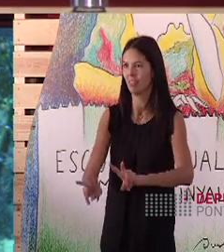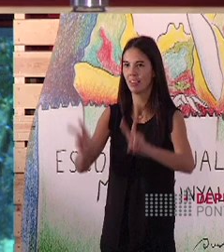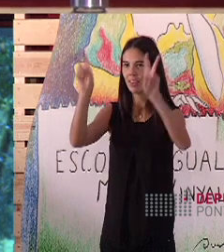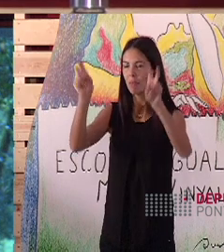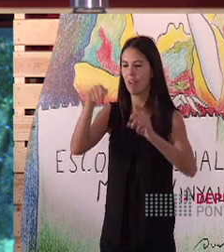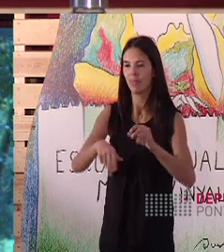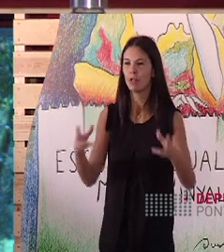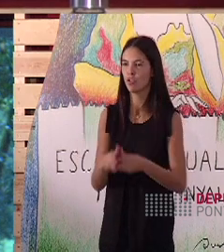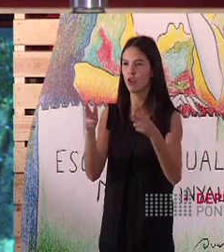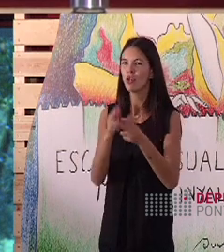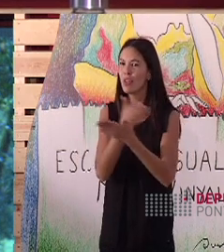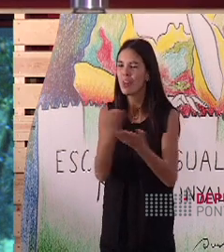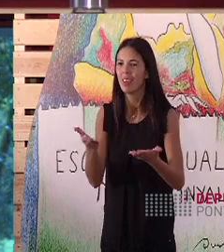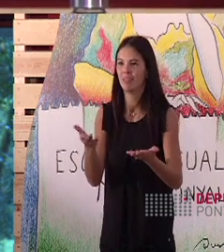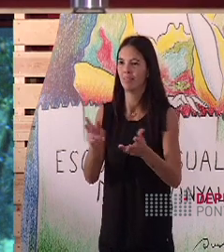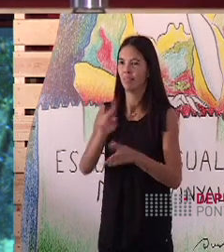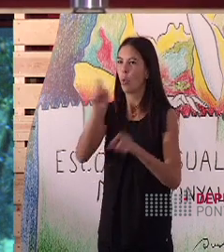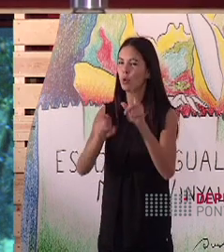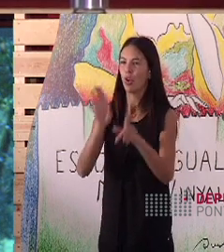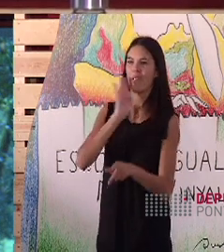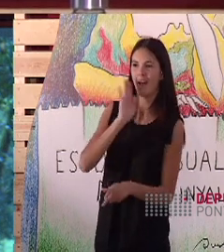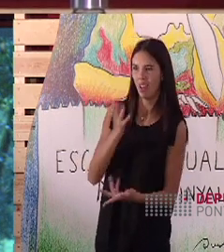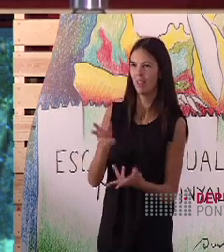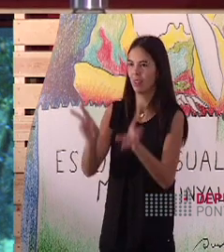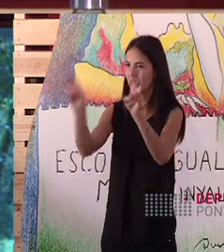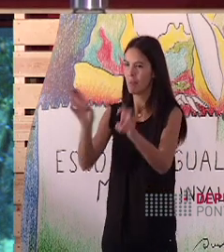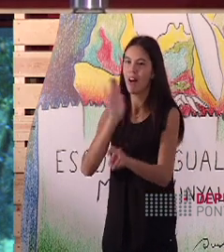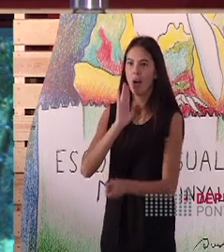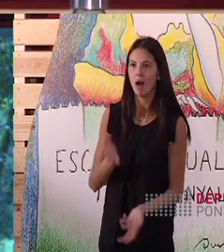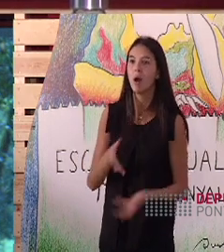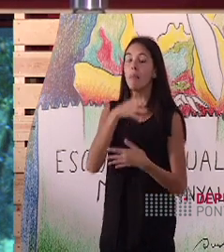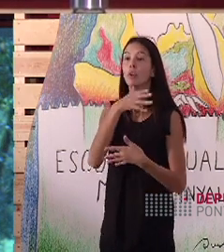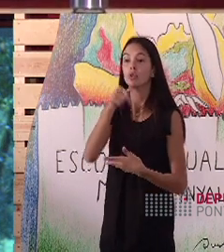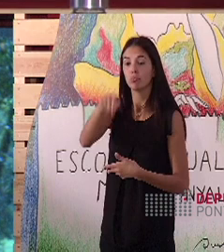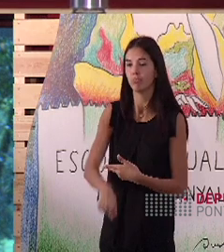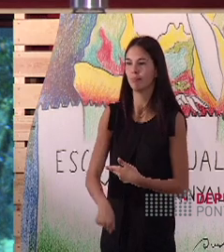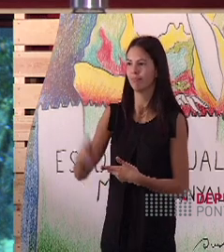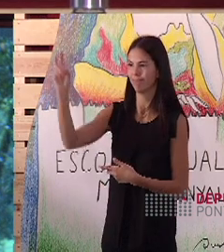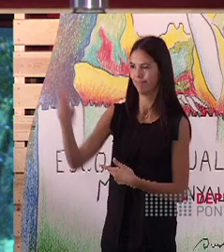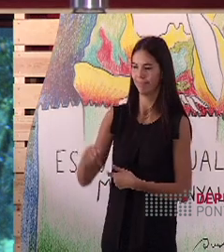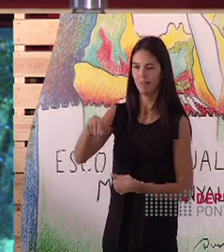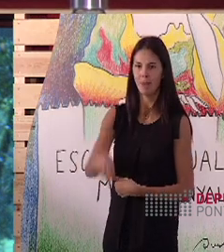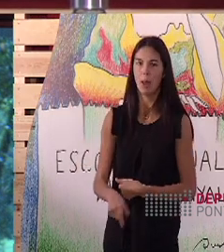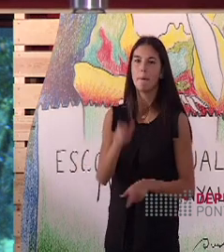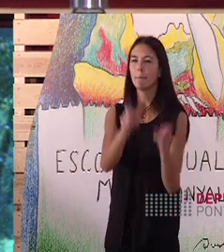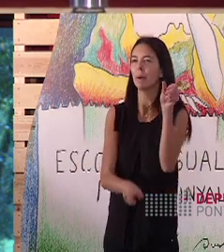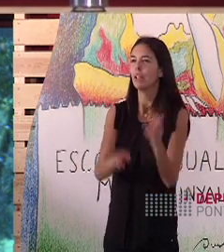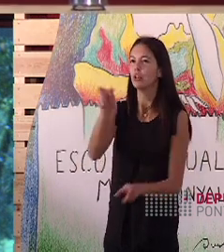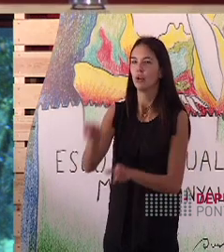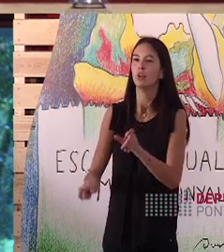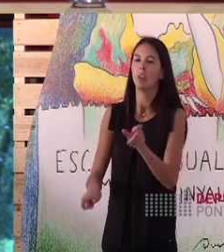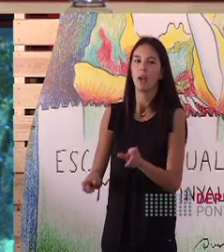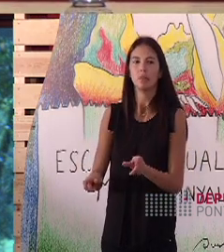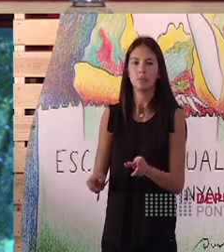na sociedade estas cuestións. Por eso se nos van a acompañar persoas